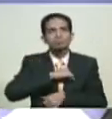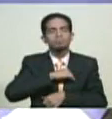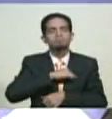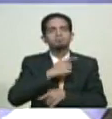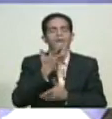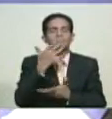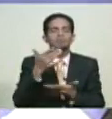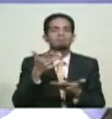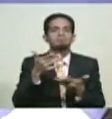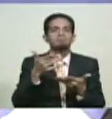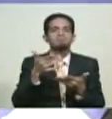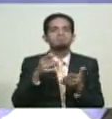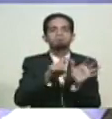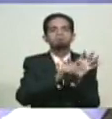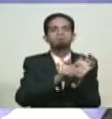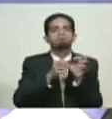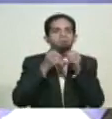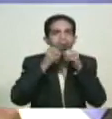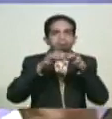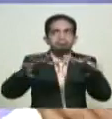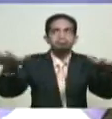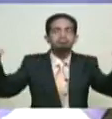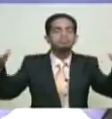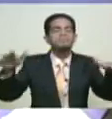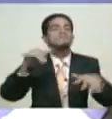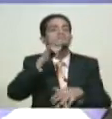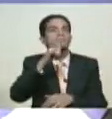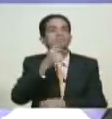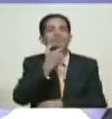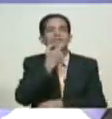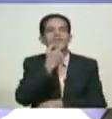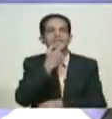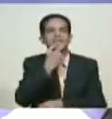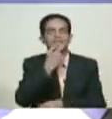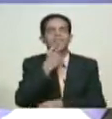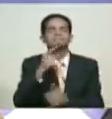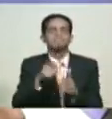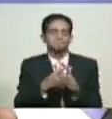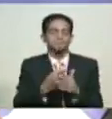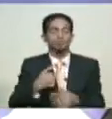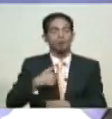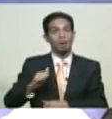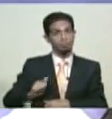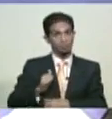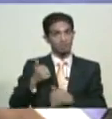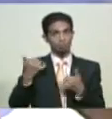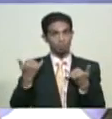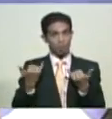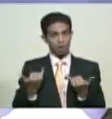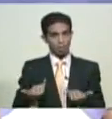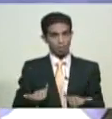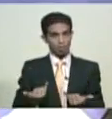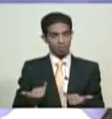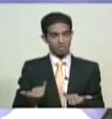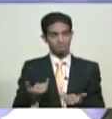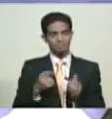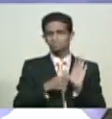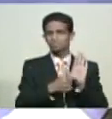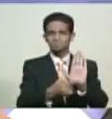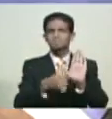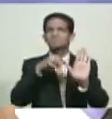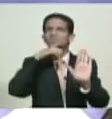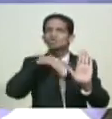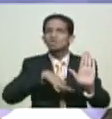así que yo aprovecho este espacio para recordar una historia que para los venezolanos es muy común como la guerra en